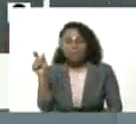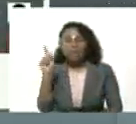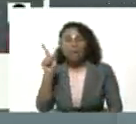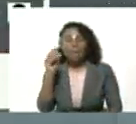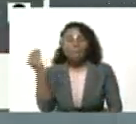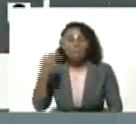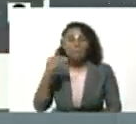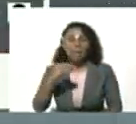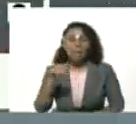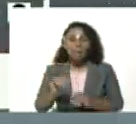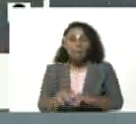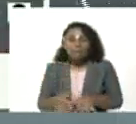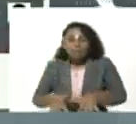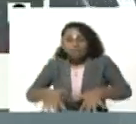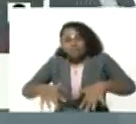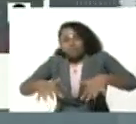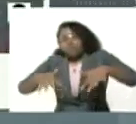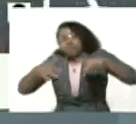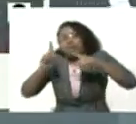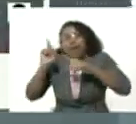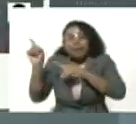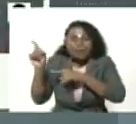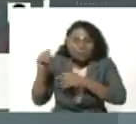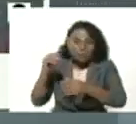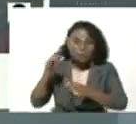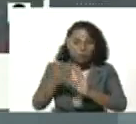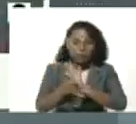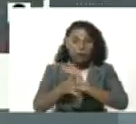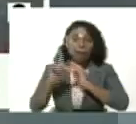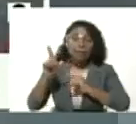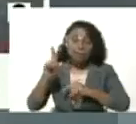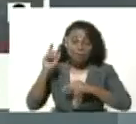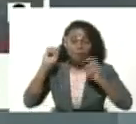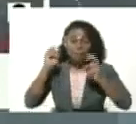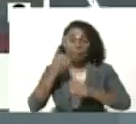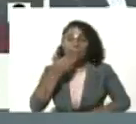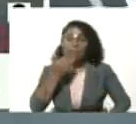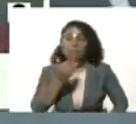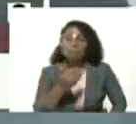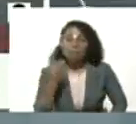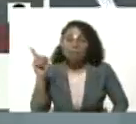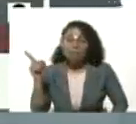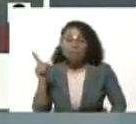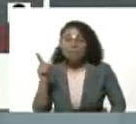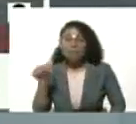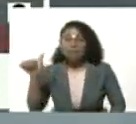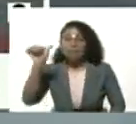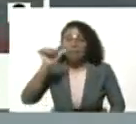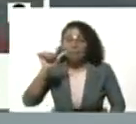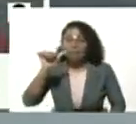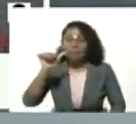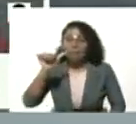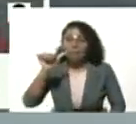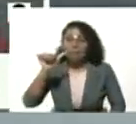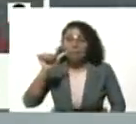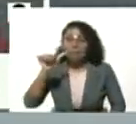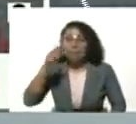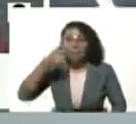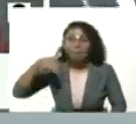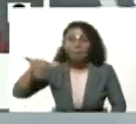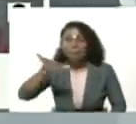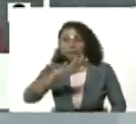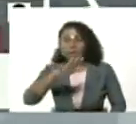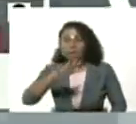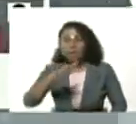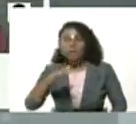un desbordamiento y que en este caso pues permite suministrar el agua a la población de